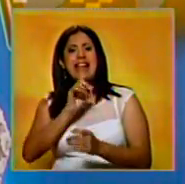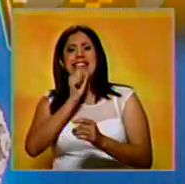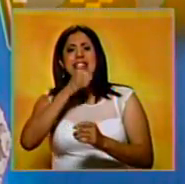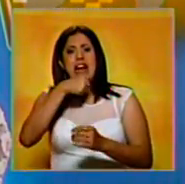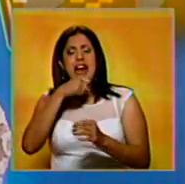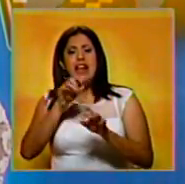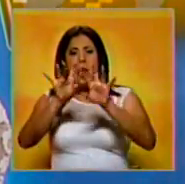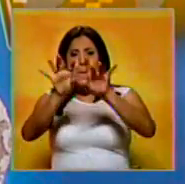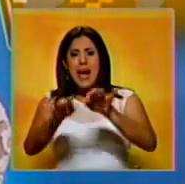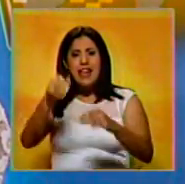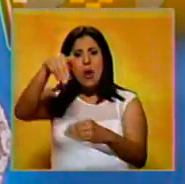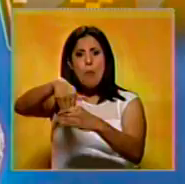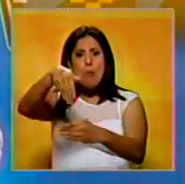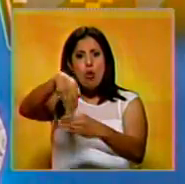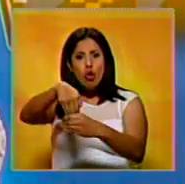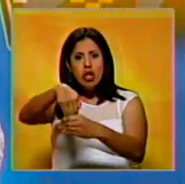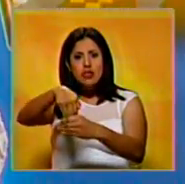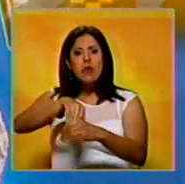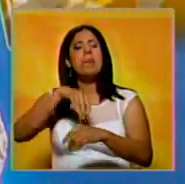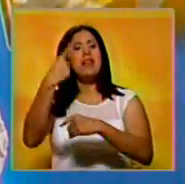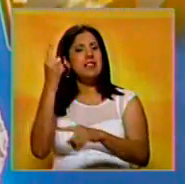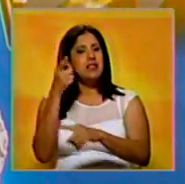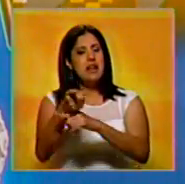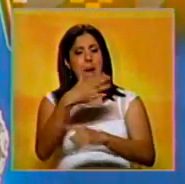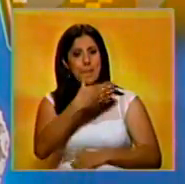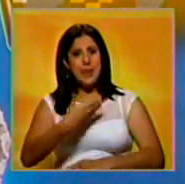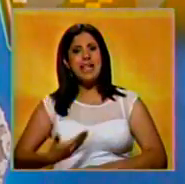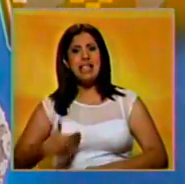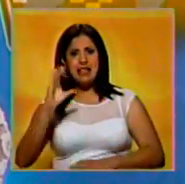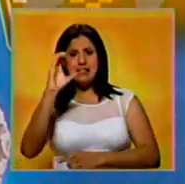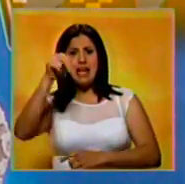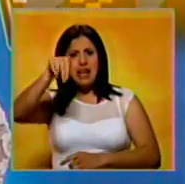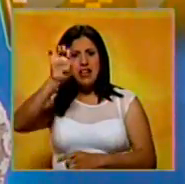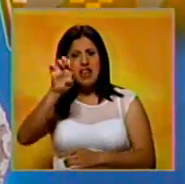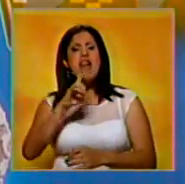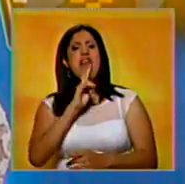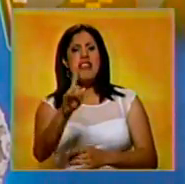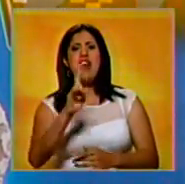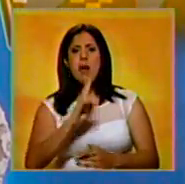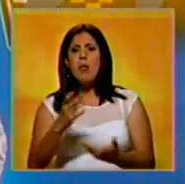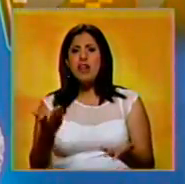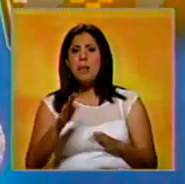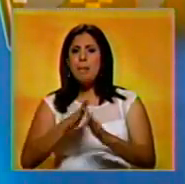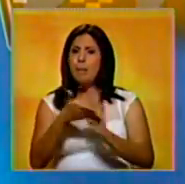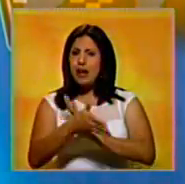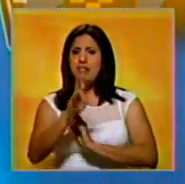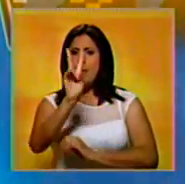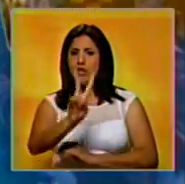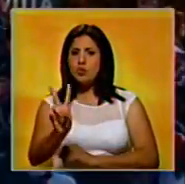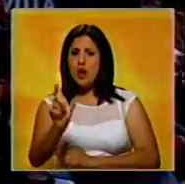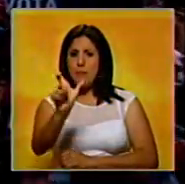a las máquinas de votación. Exigió a la presidenta del CNE que dé respuesta a los venezolanos.